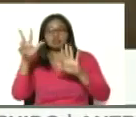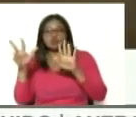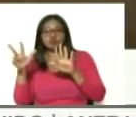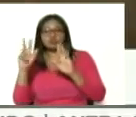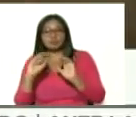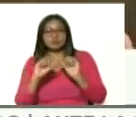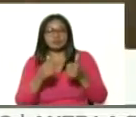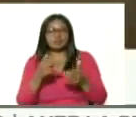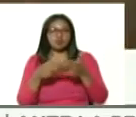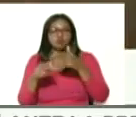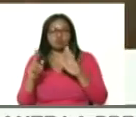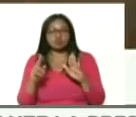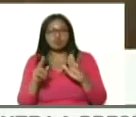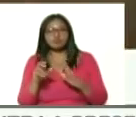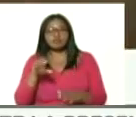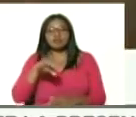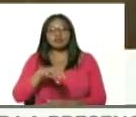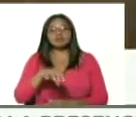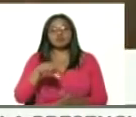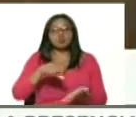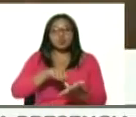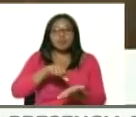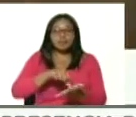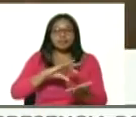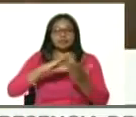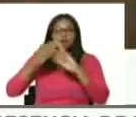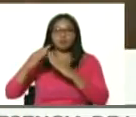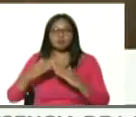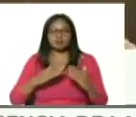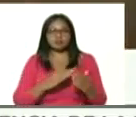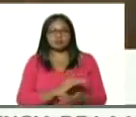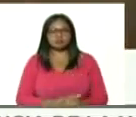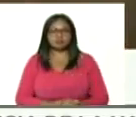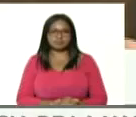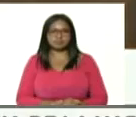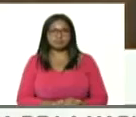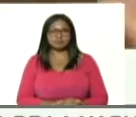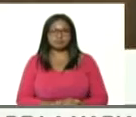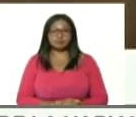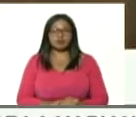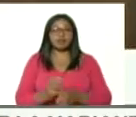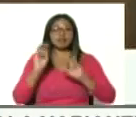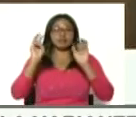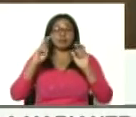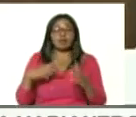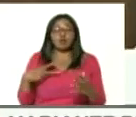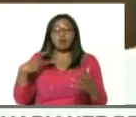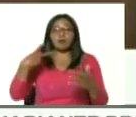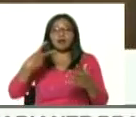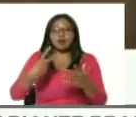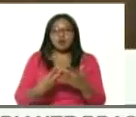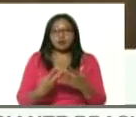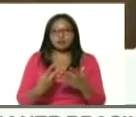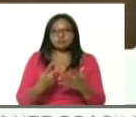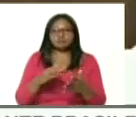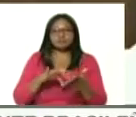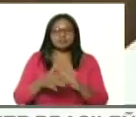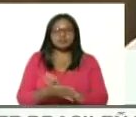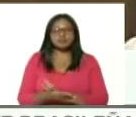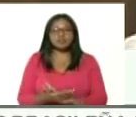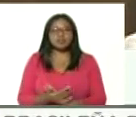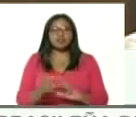iniciativas de construcción de ciudades comunales. Y en ese debate, el tema de los valores es un tema fundamental. Por eso hemos planteado el